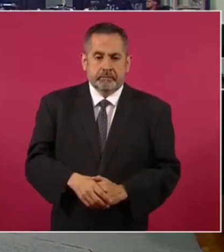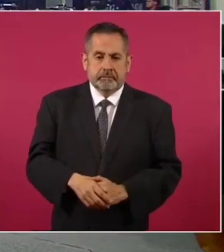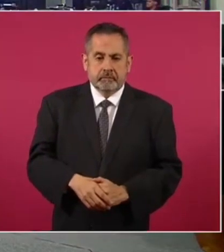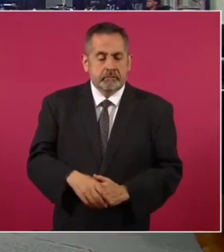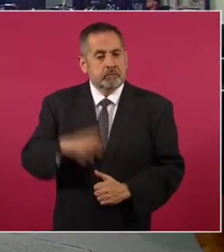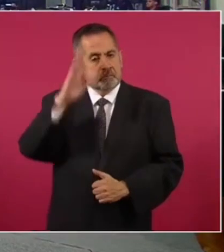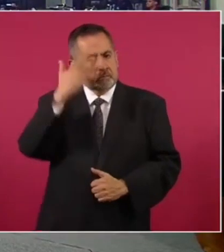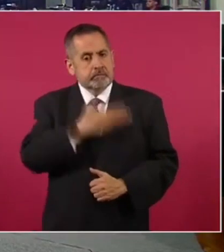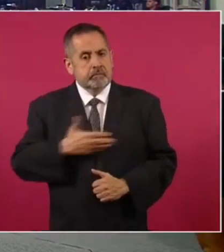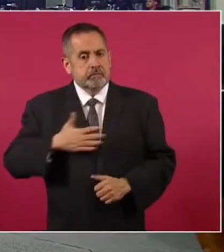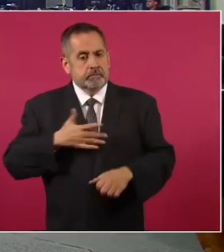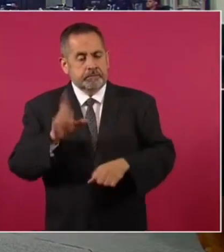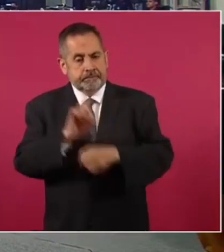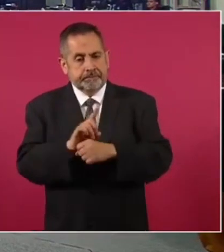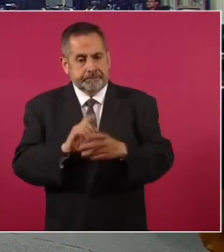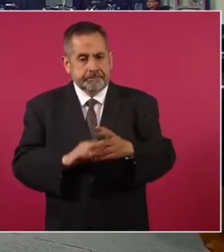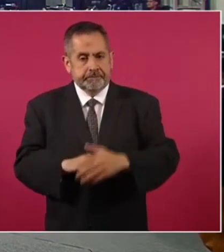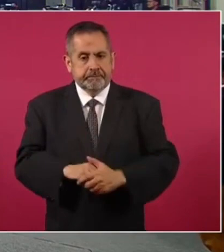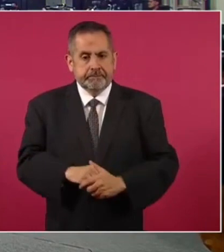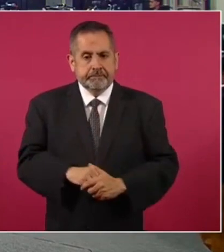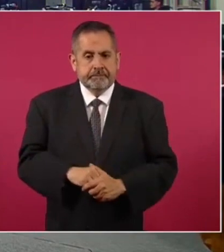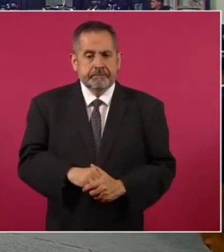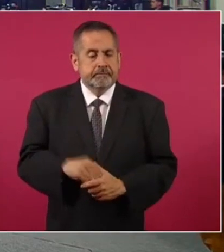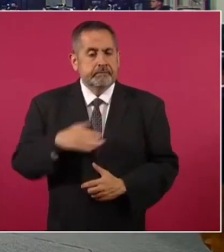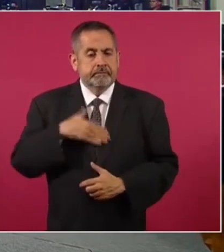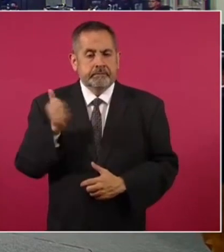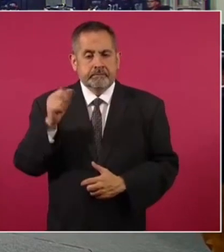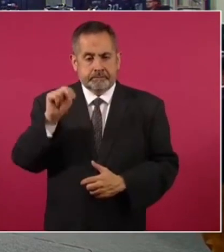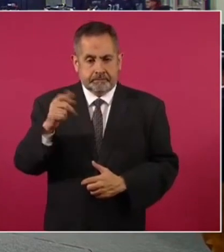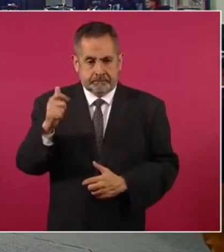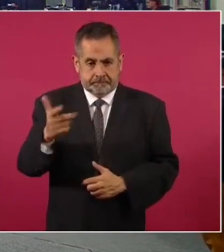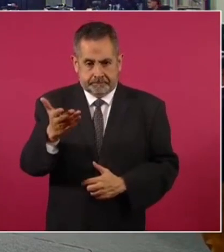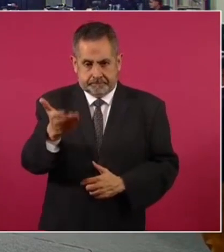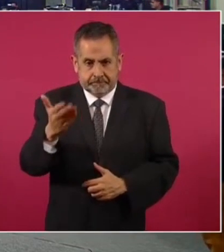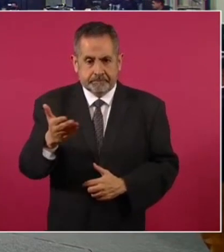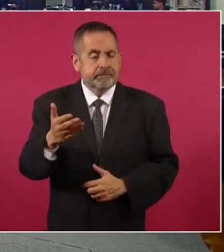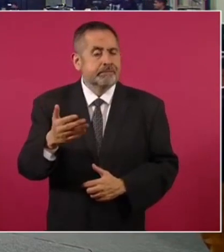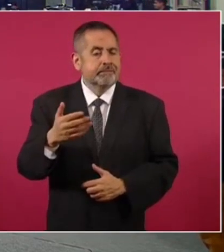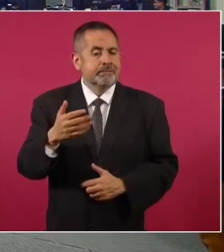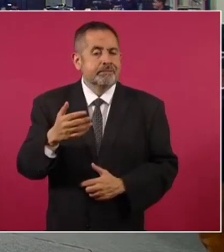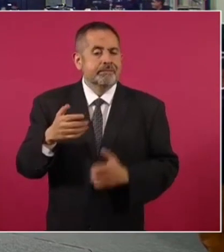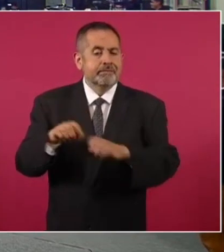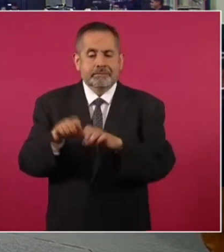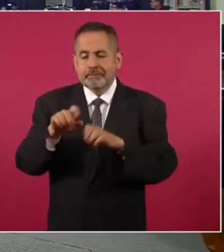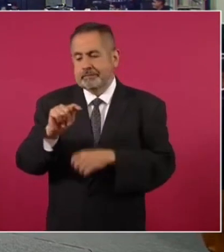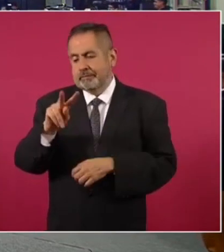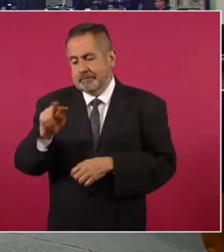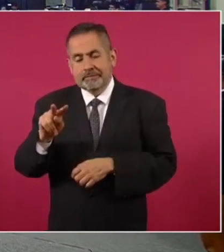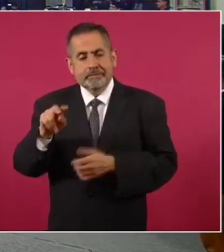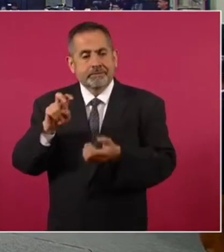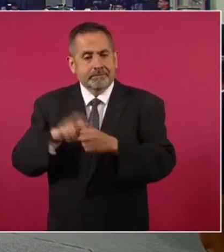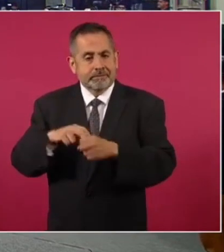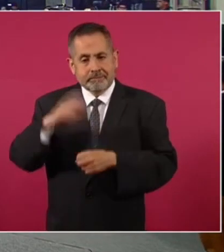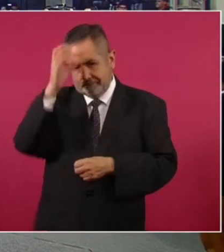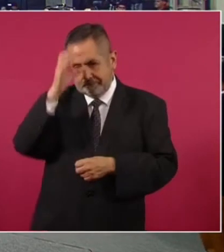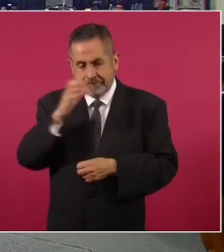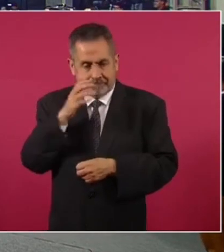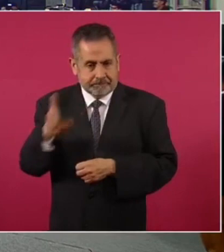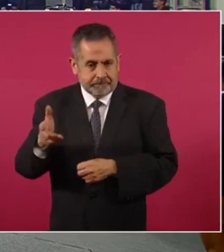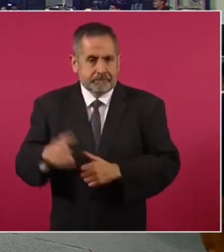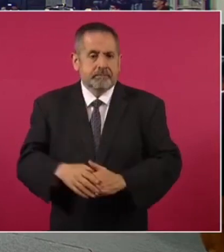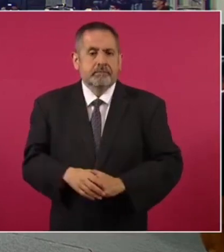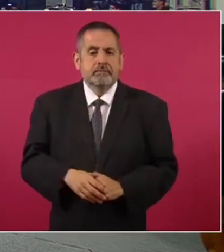Hola, presidente, buenos días. Ángel Molina. ¿Ya estás? De Tiempo TV, medio digital de Coahuila.